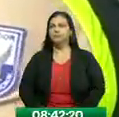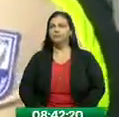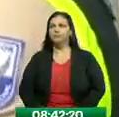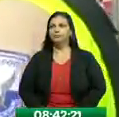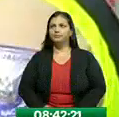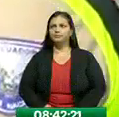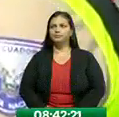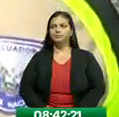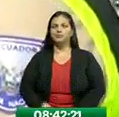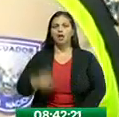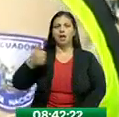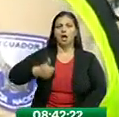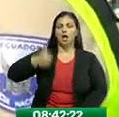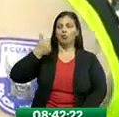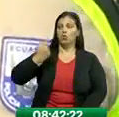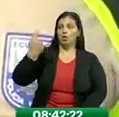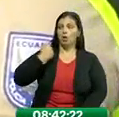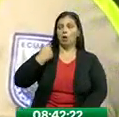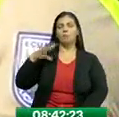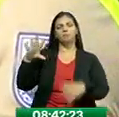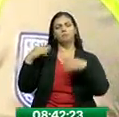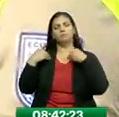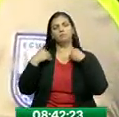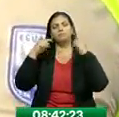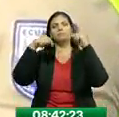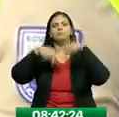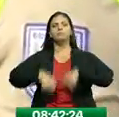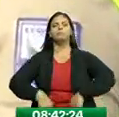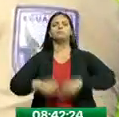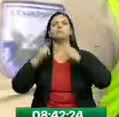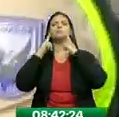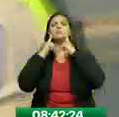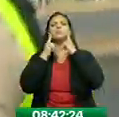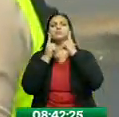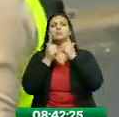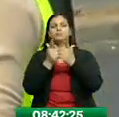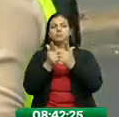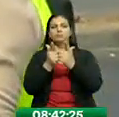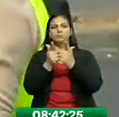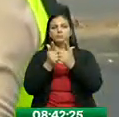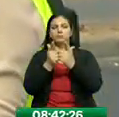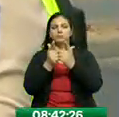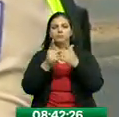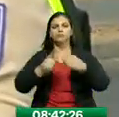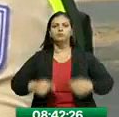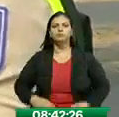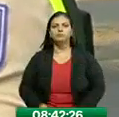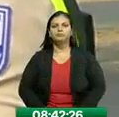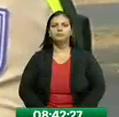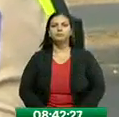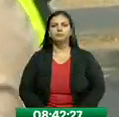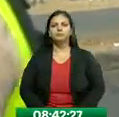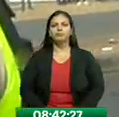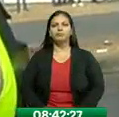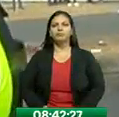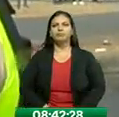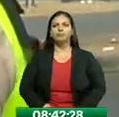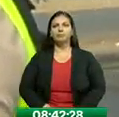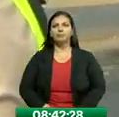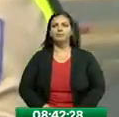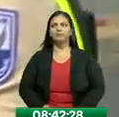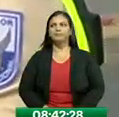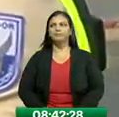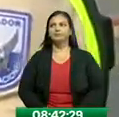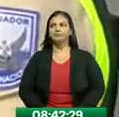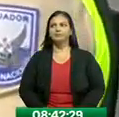de que se encuentre el personal policial apostado aquí en el puente de la Unidad Nacional. Las declaraciones o los motivos tendrá que